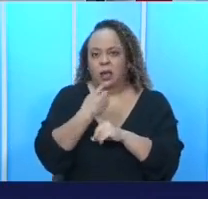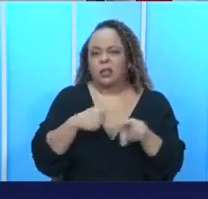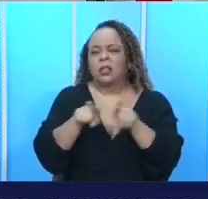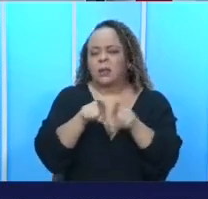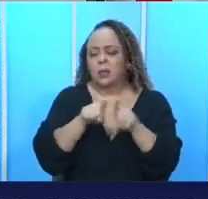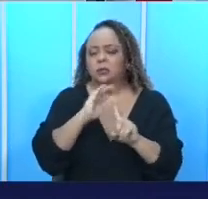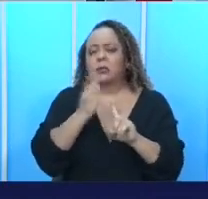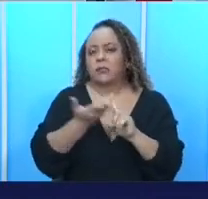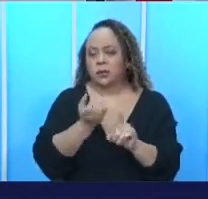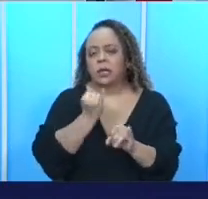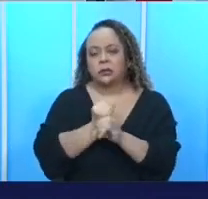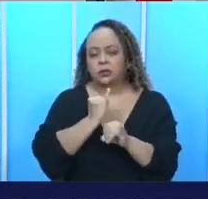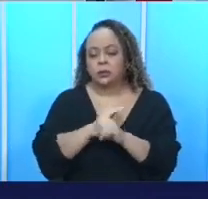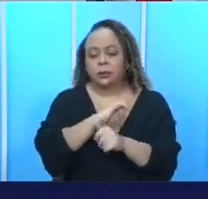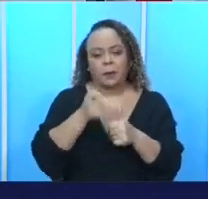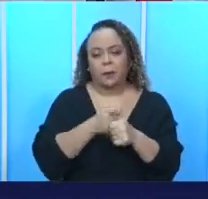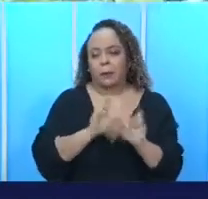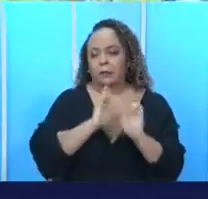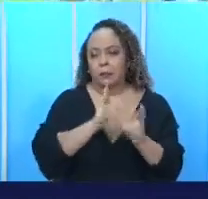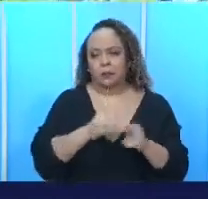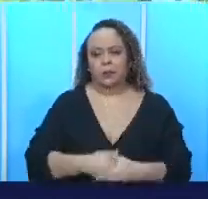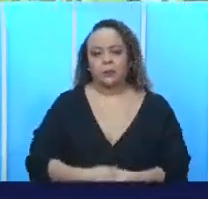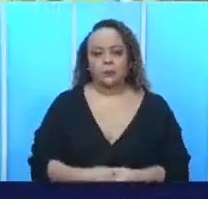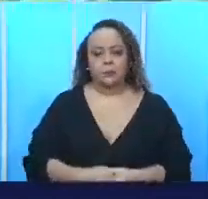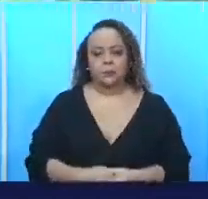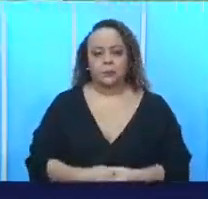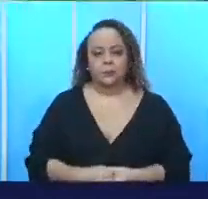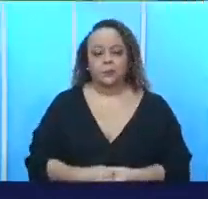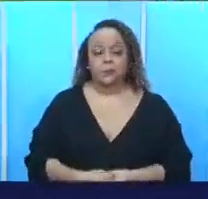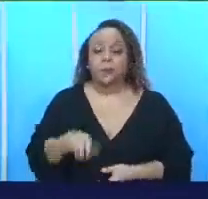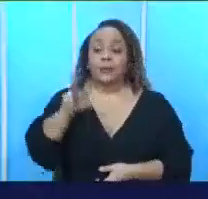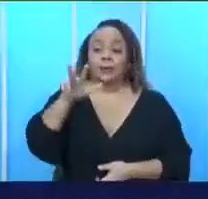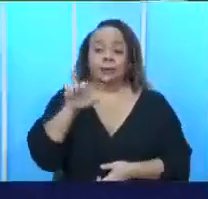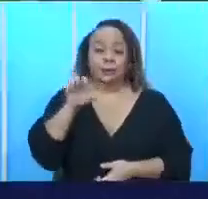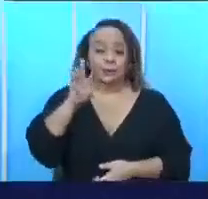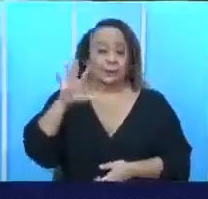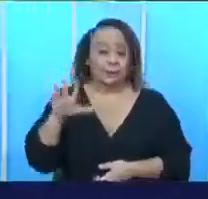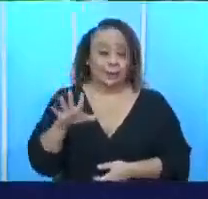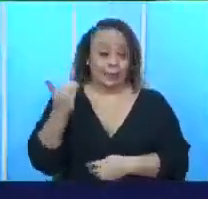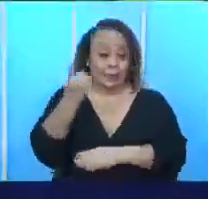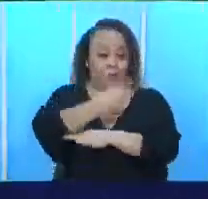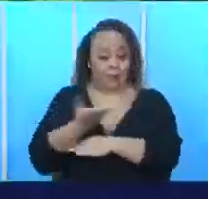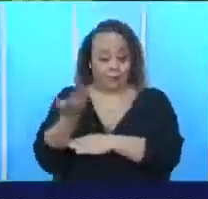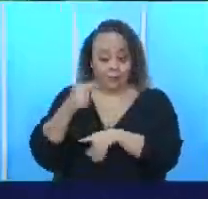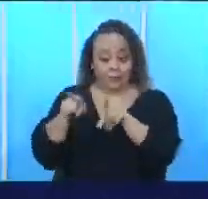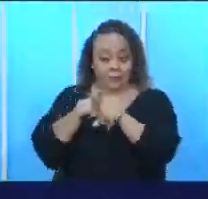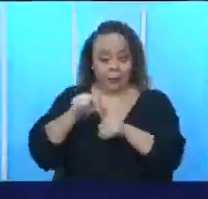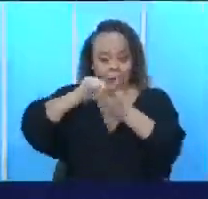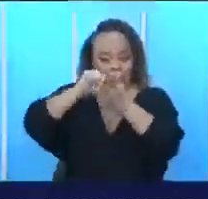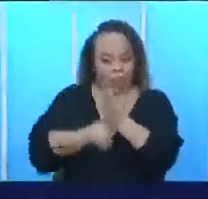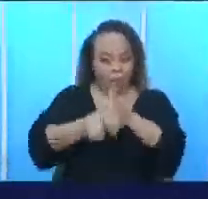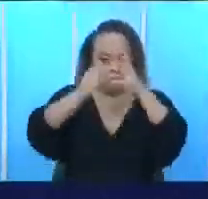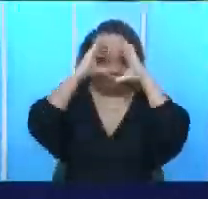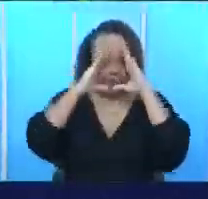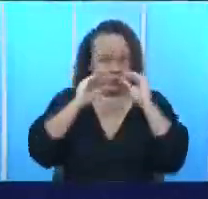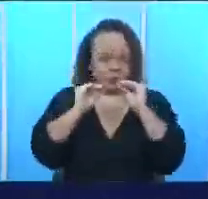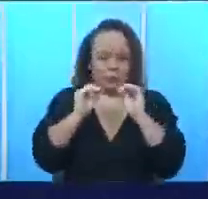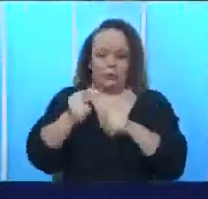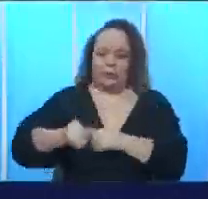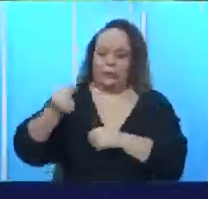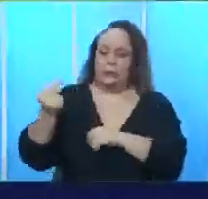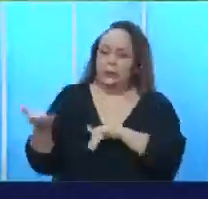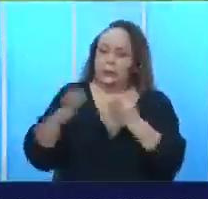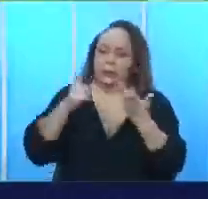nos afecta a las instituciones de primera respuesta. Dichos 365 días también marcaron un dato histórico en muertes